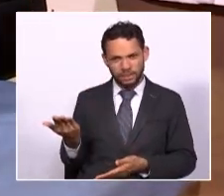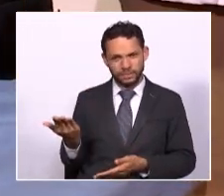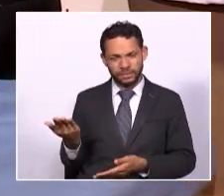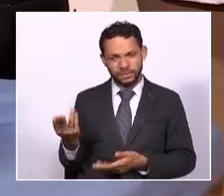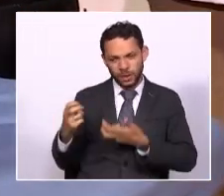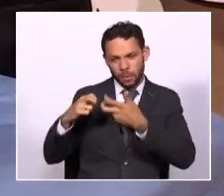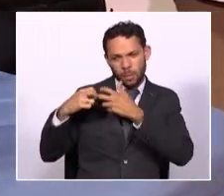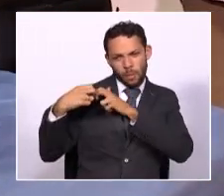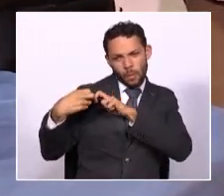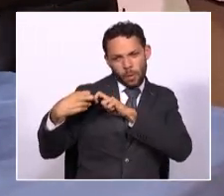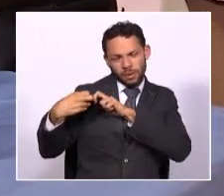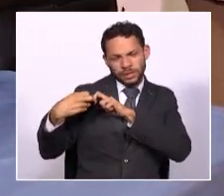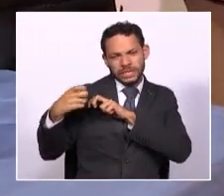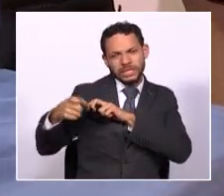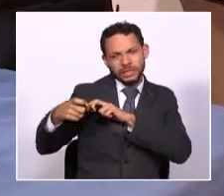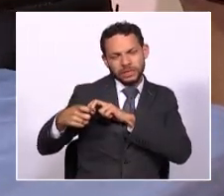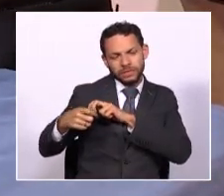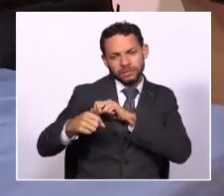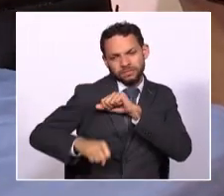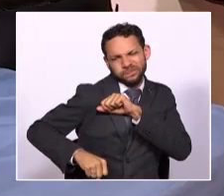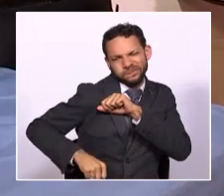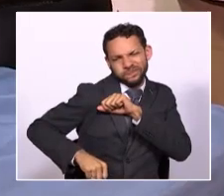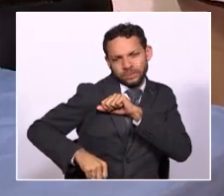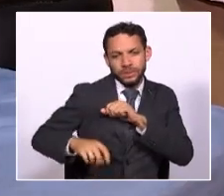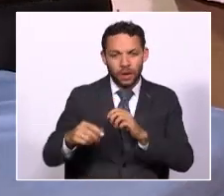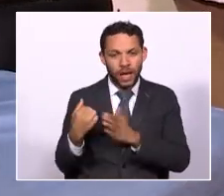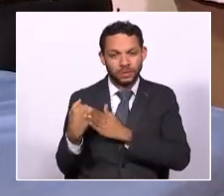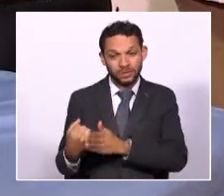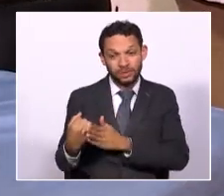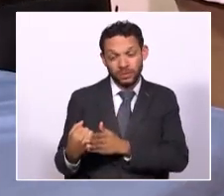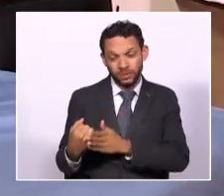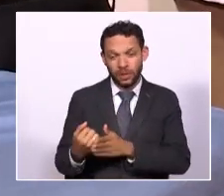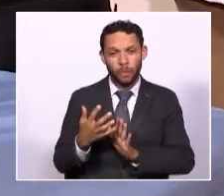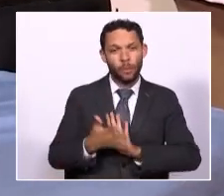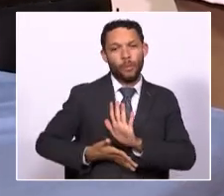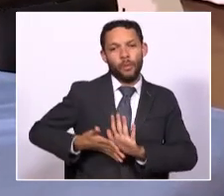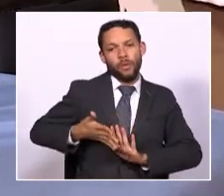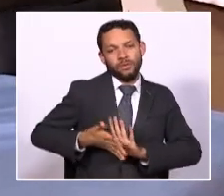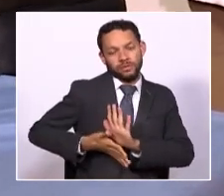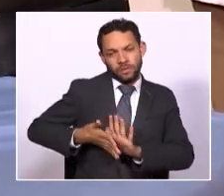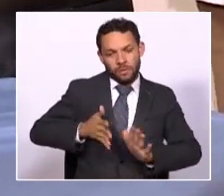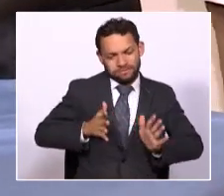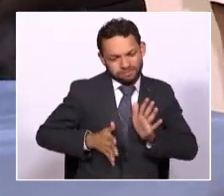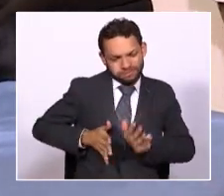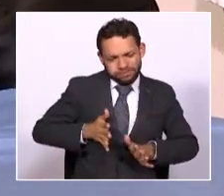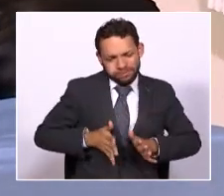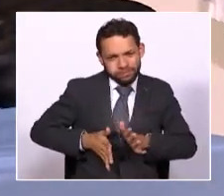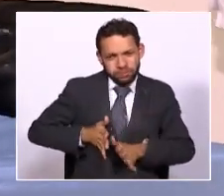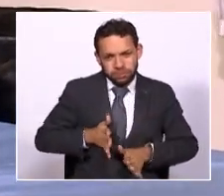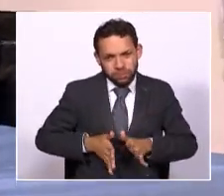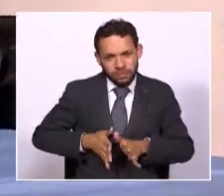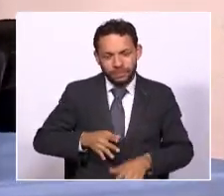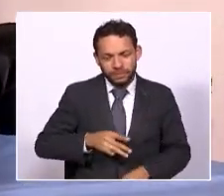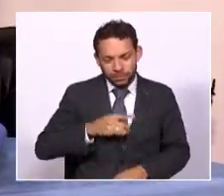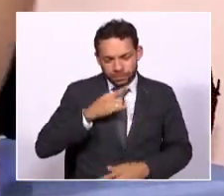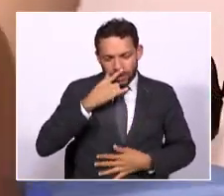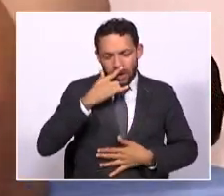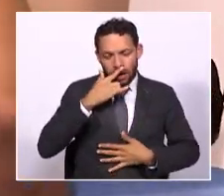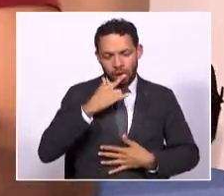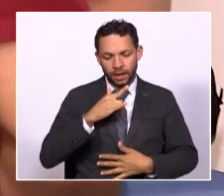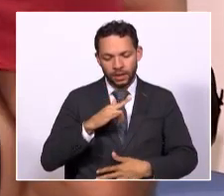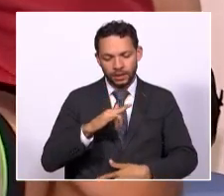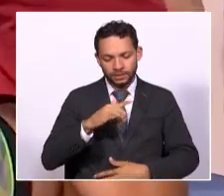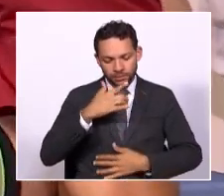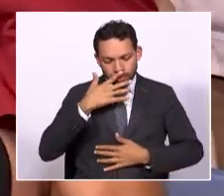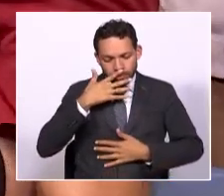nos inmovilice un poco los músculos para poder generar el ajuste. Inhala hondo, José. Exhala.